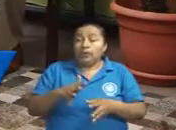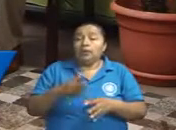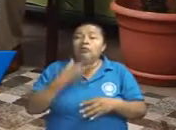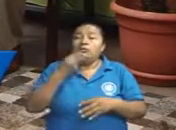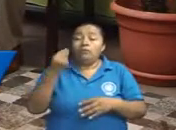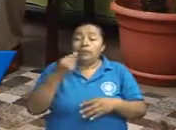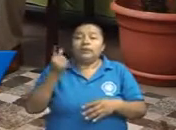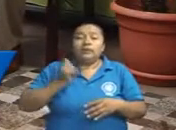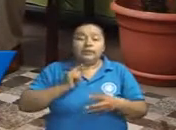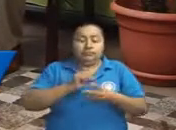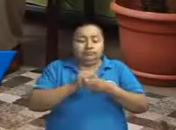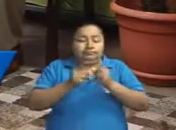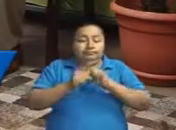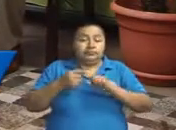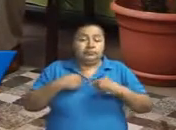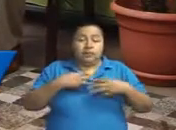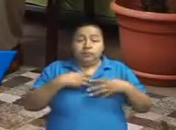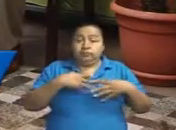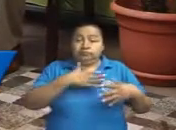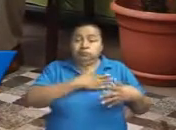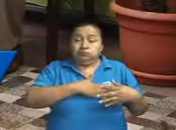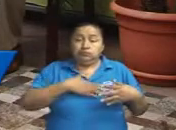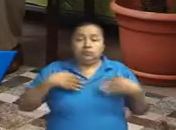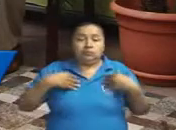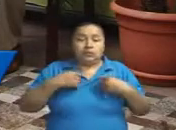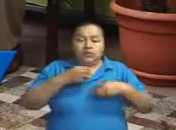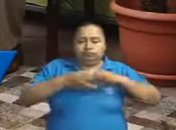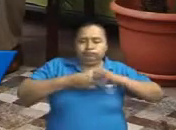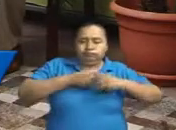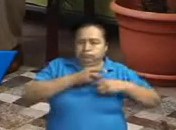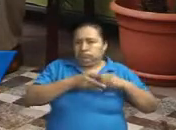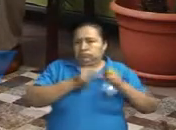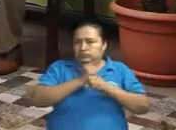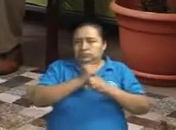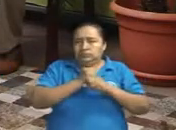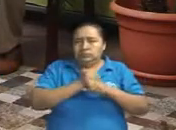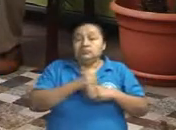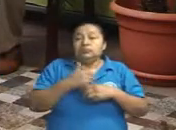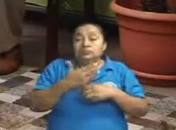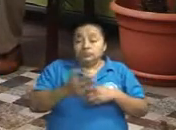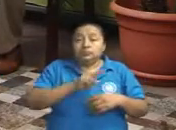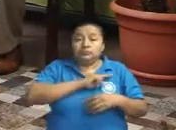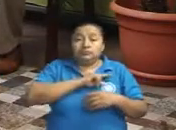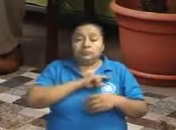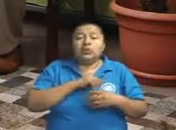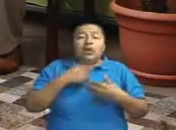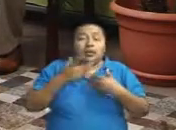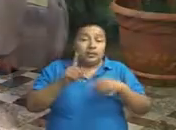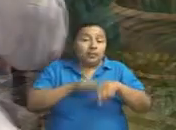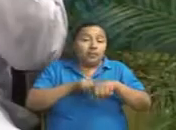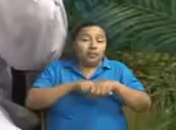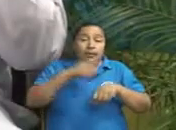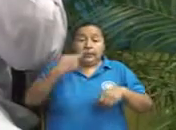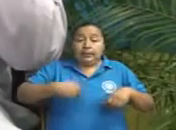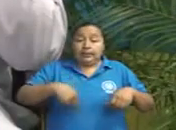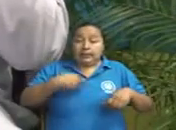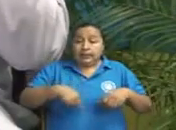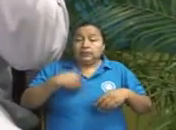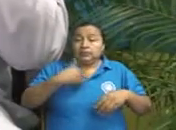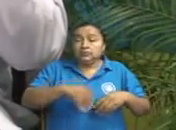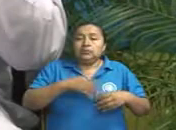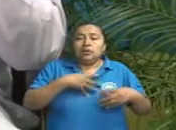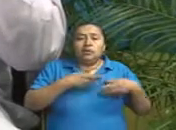hormonales, que esa glándula mamaria está transformándose. Incluso en los periodos menstruales, pues el tejido mamario